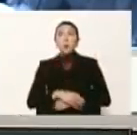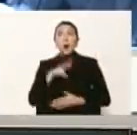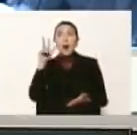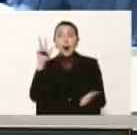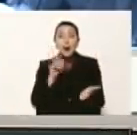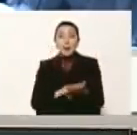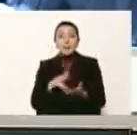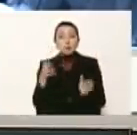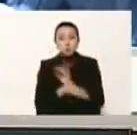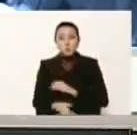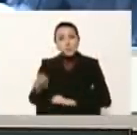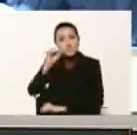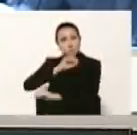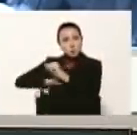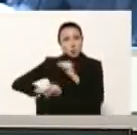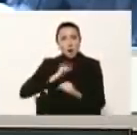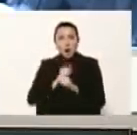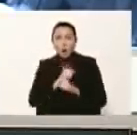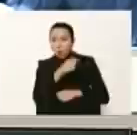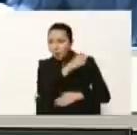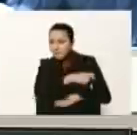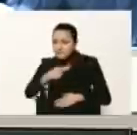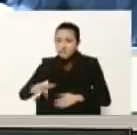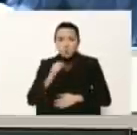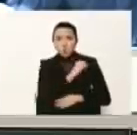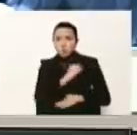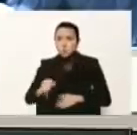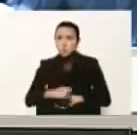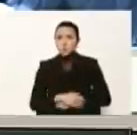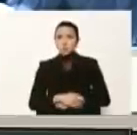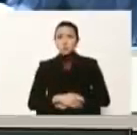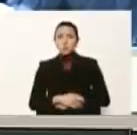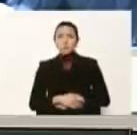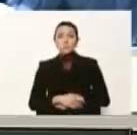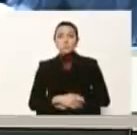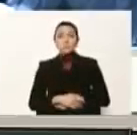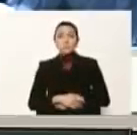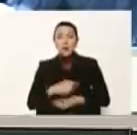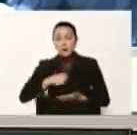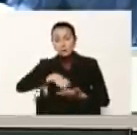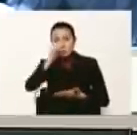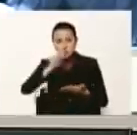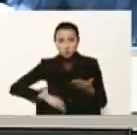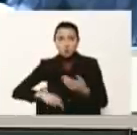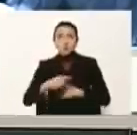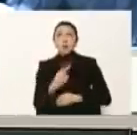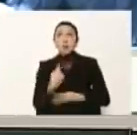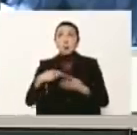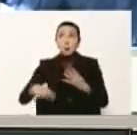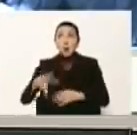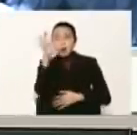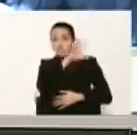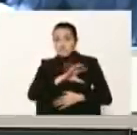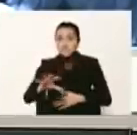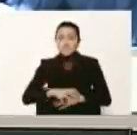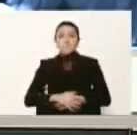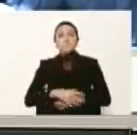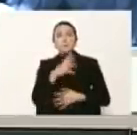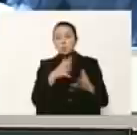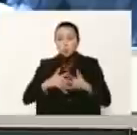prohibir el empleo de mercenarios no fue suscrito por dos países, Estados Unidos de Norteamérica y